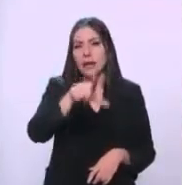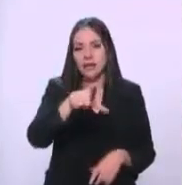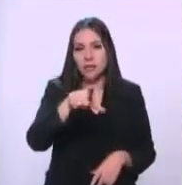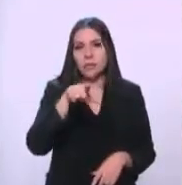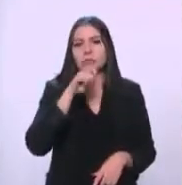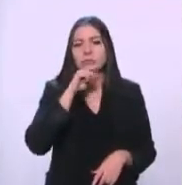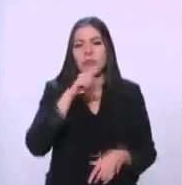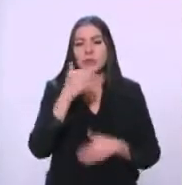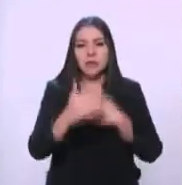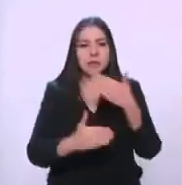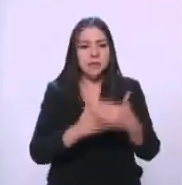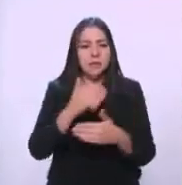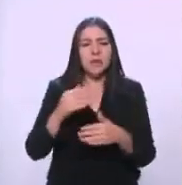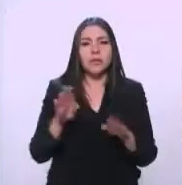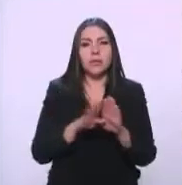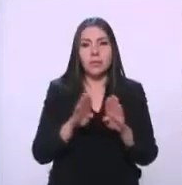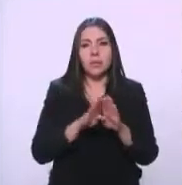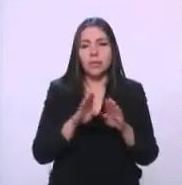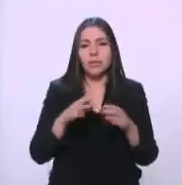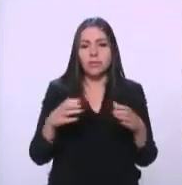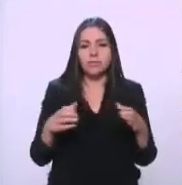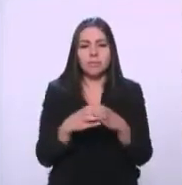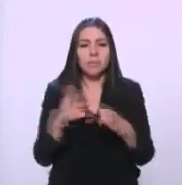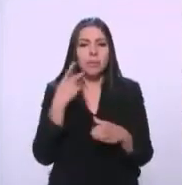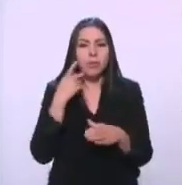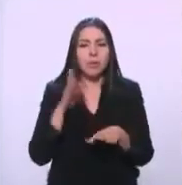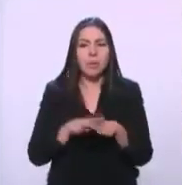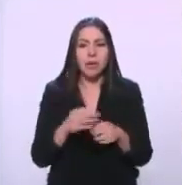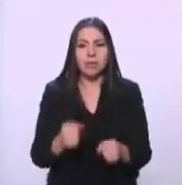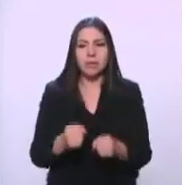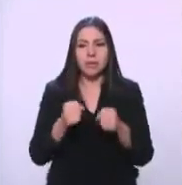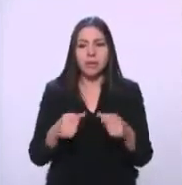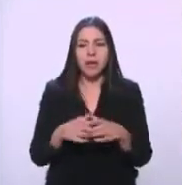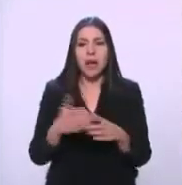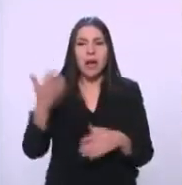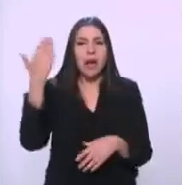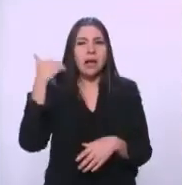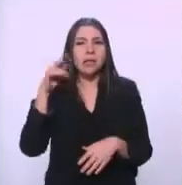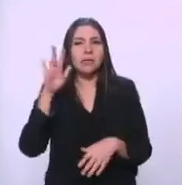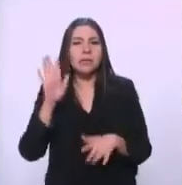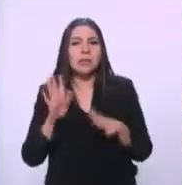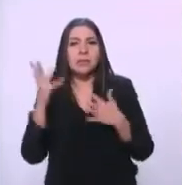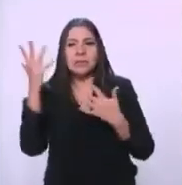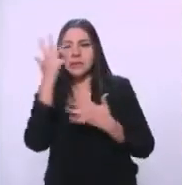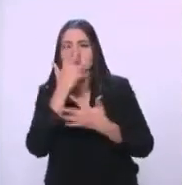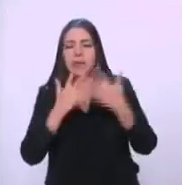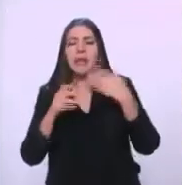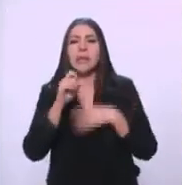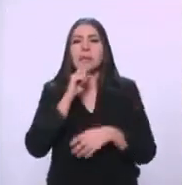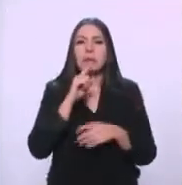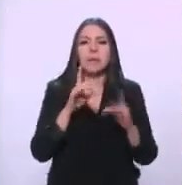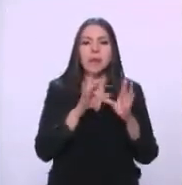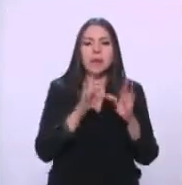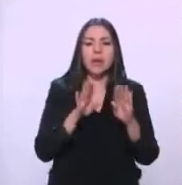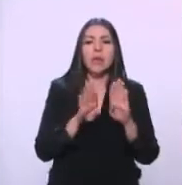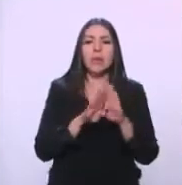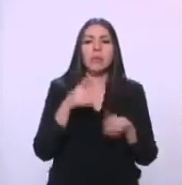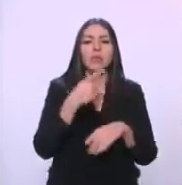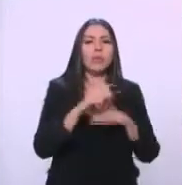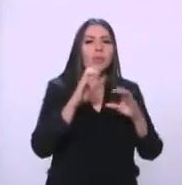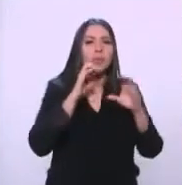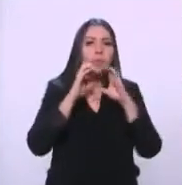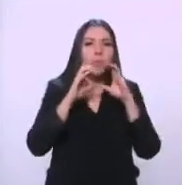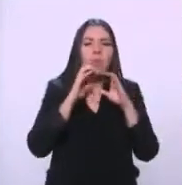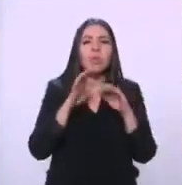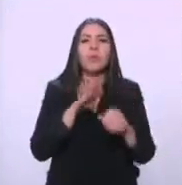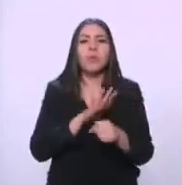postura política mucho más formada, que quizá es una cosa que se veía media borrosa al principio. Platicamos también de eso, de su comunicación y de